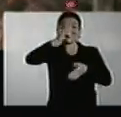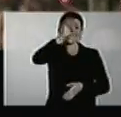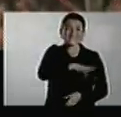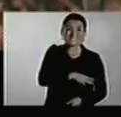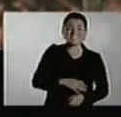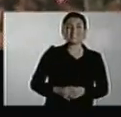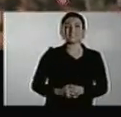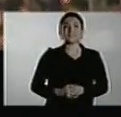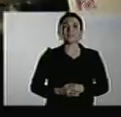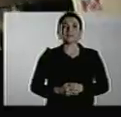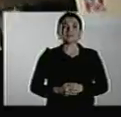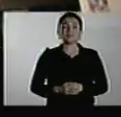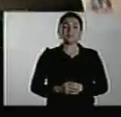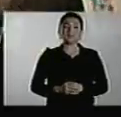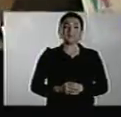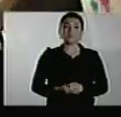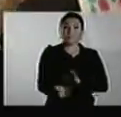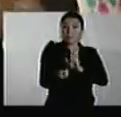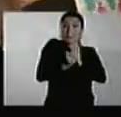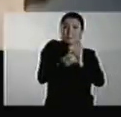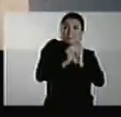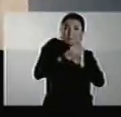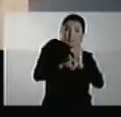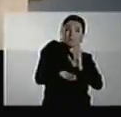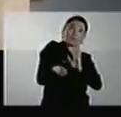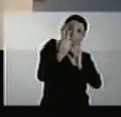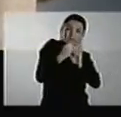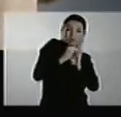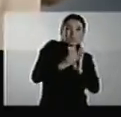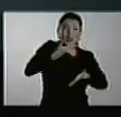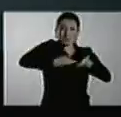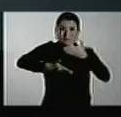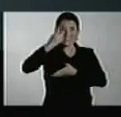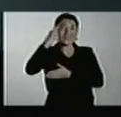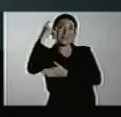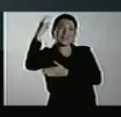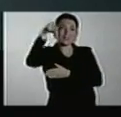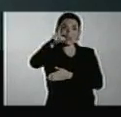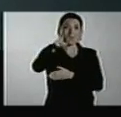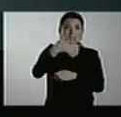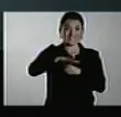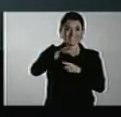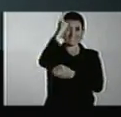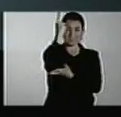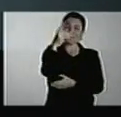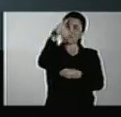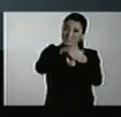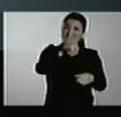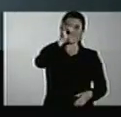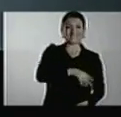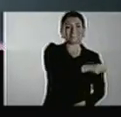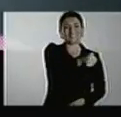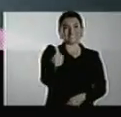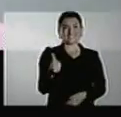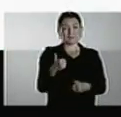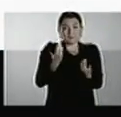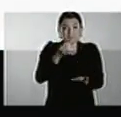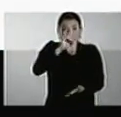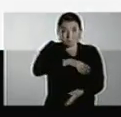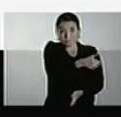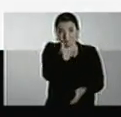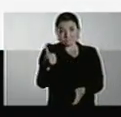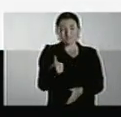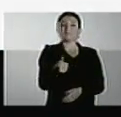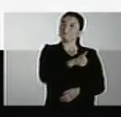¡Canta Chile! ¡Chile de todos! Súmate al sueño de compartimos. Este 15 de diciembre, vota por el Chile de todos. Para